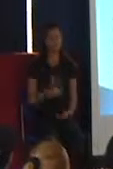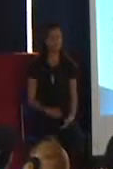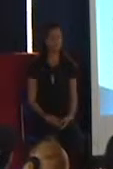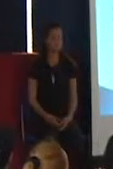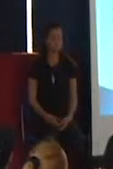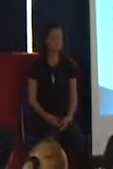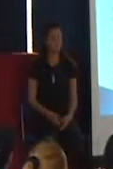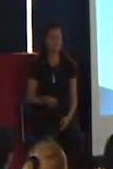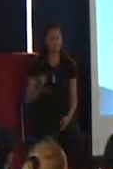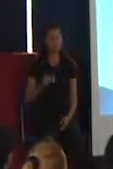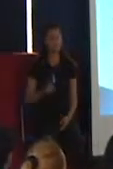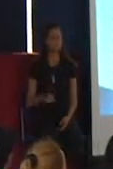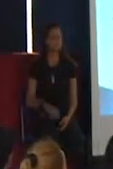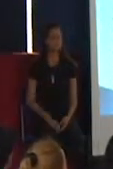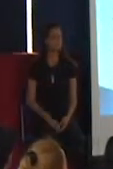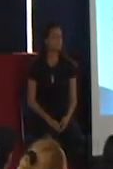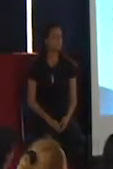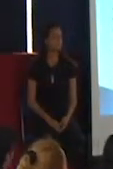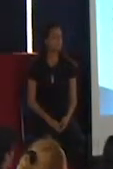¿Sí?